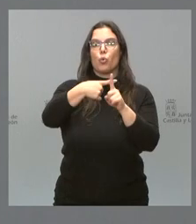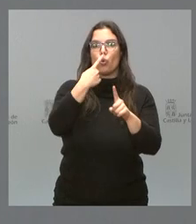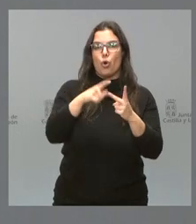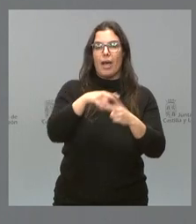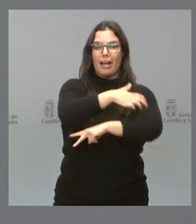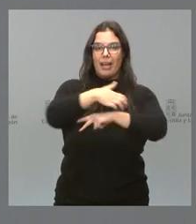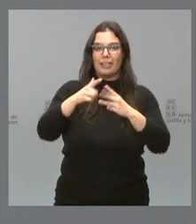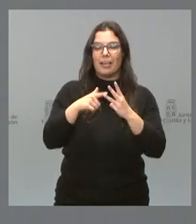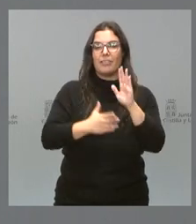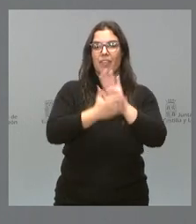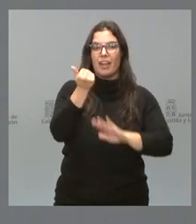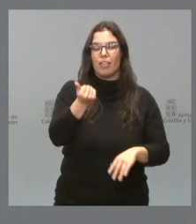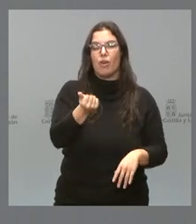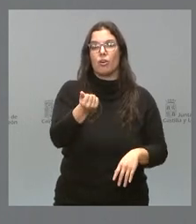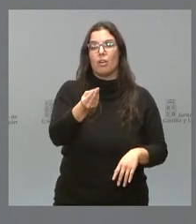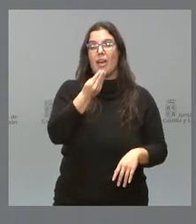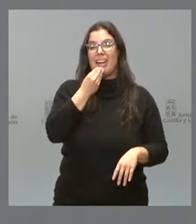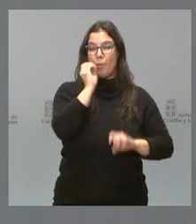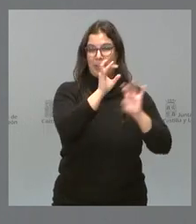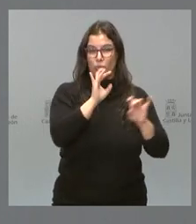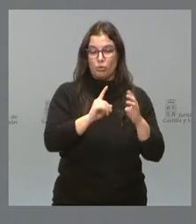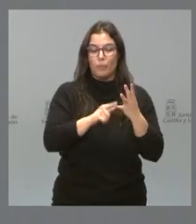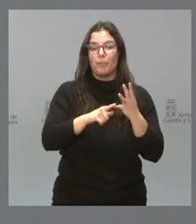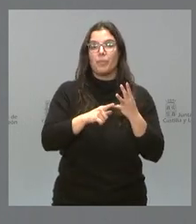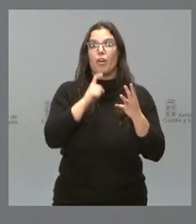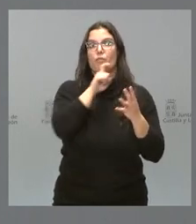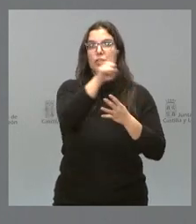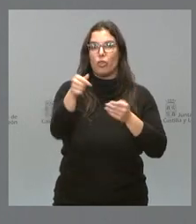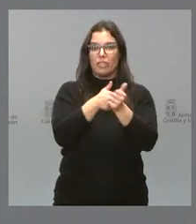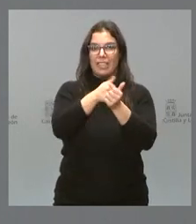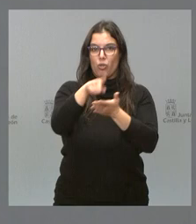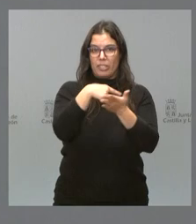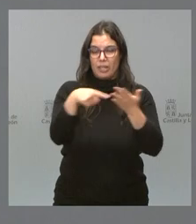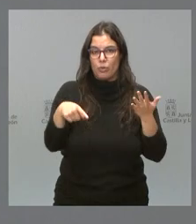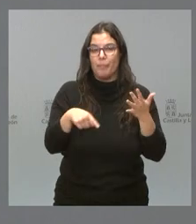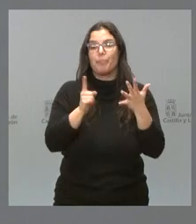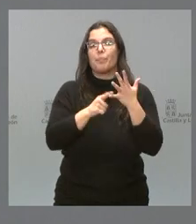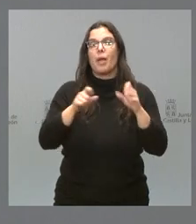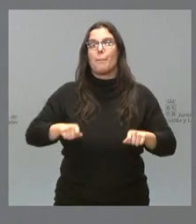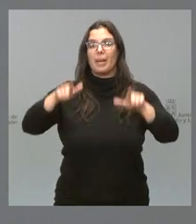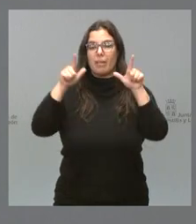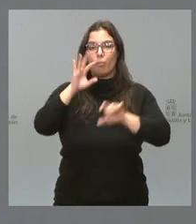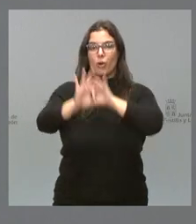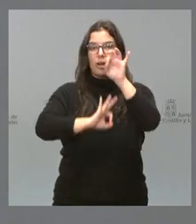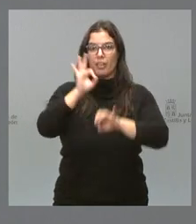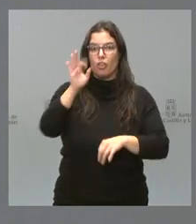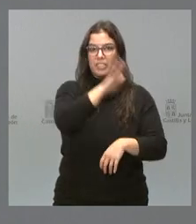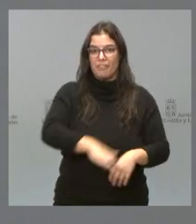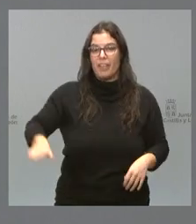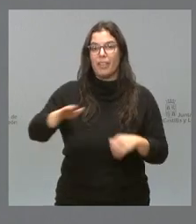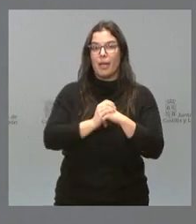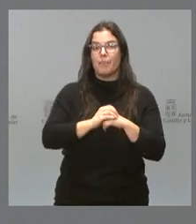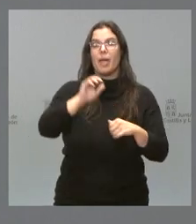la federación del banco de alimentos la fundación del secretariado gitano la plataforma de organizaciones de la infancia